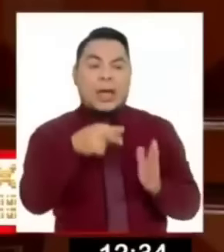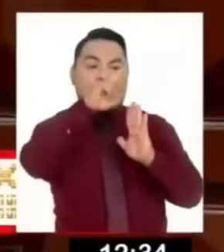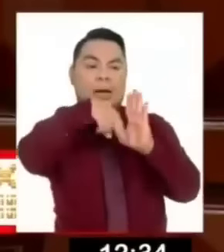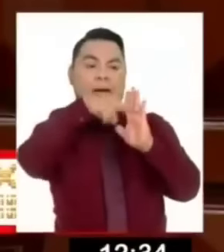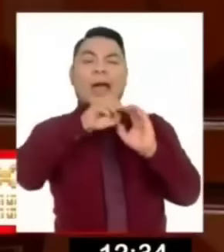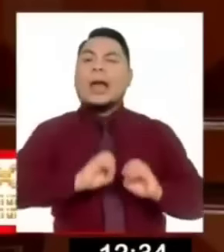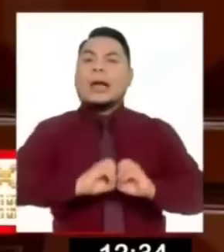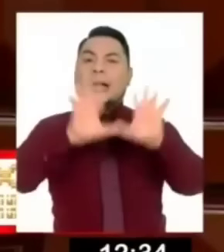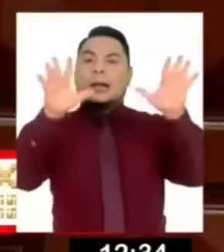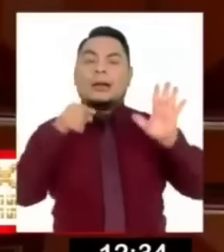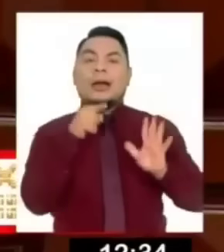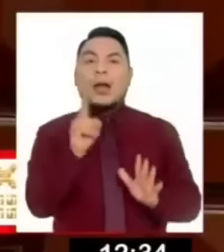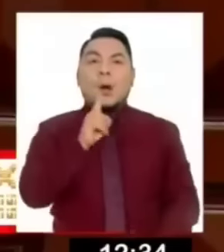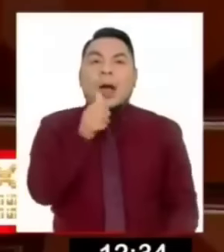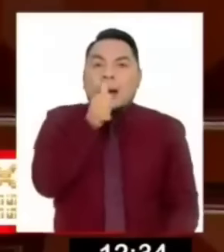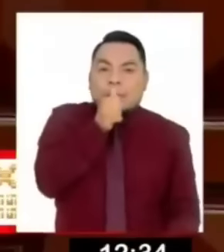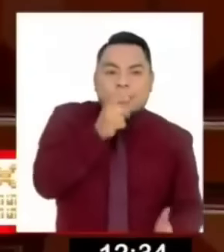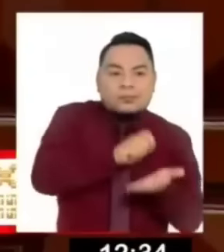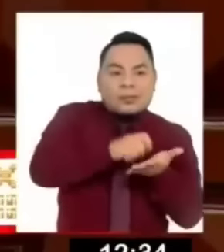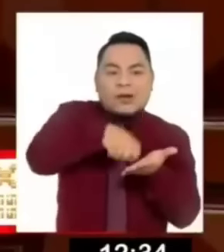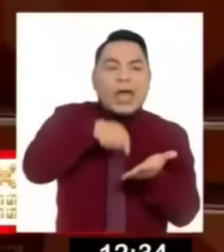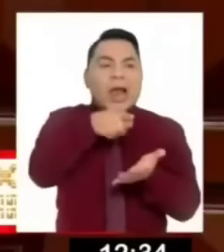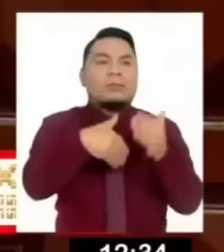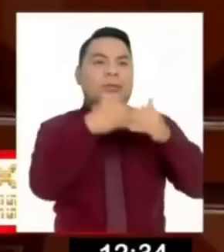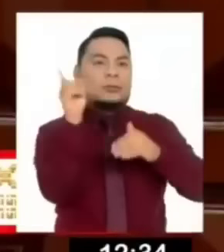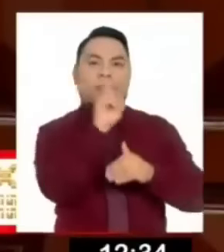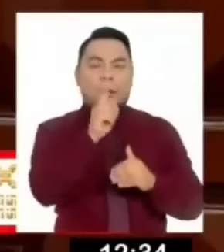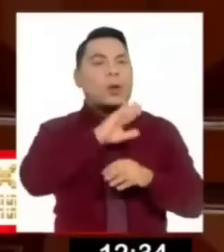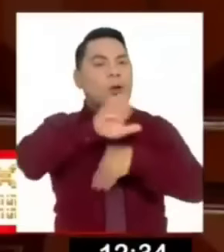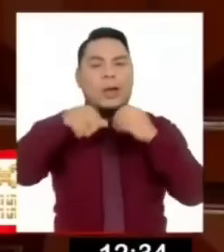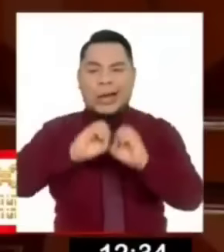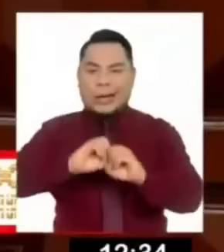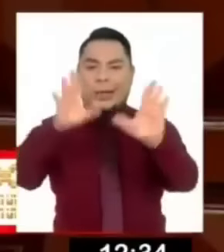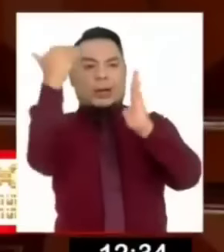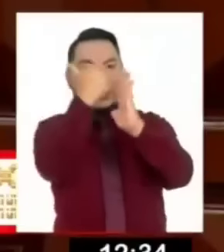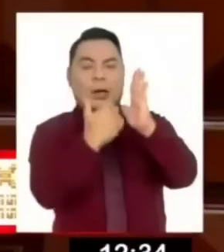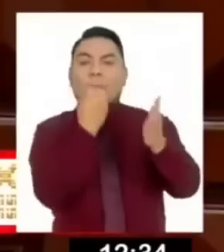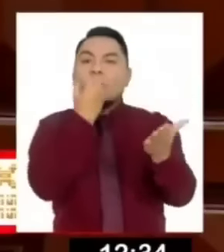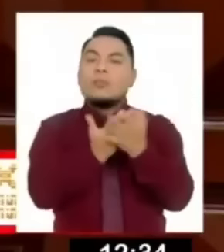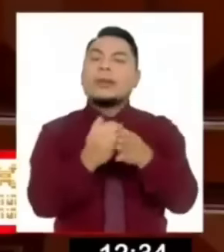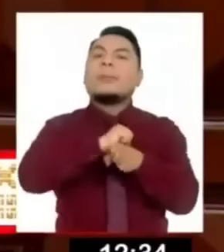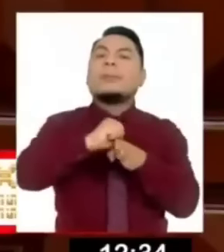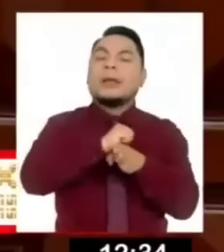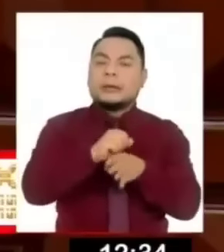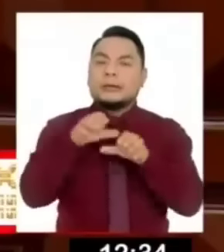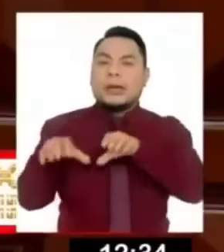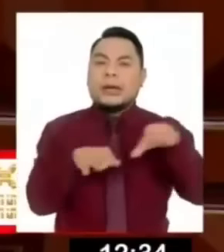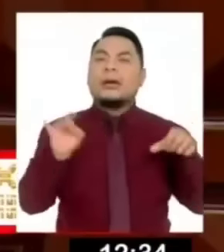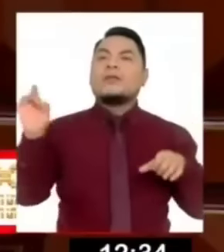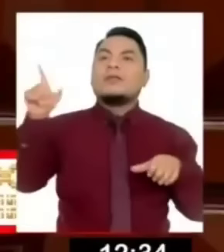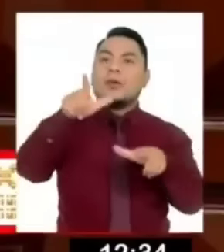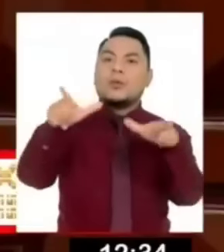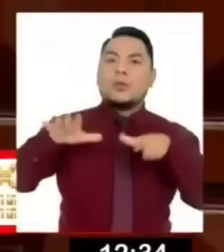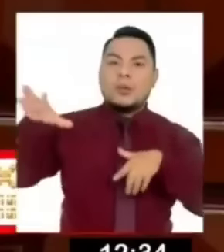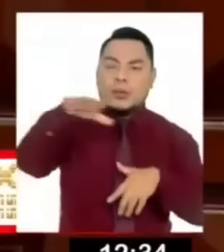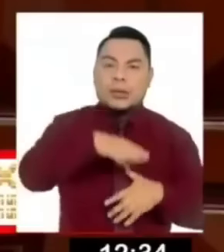sin sorpresas para los actores. Utilizando las buenas prácticas que se dan en otros